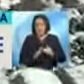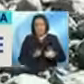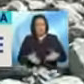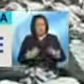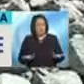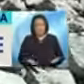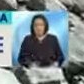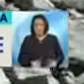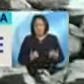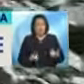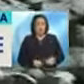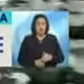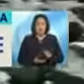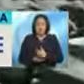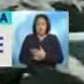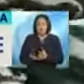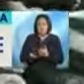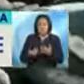que pasa es que